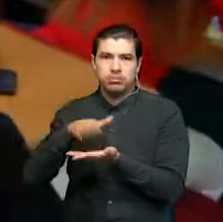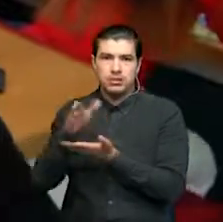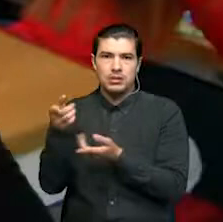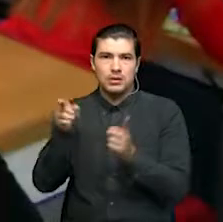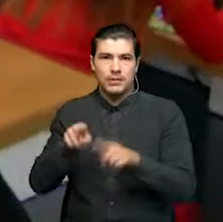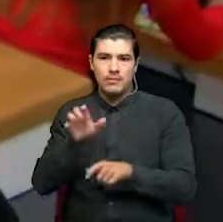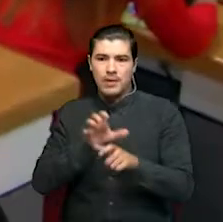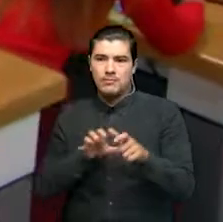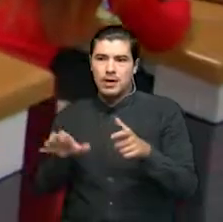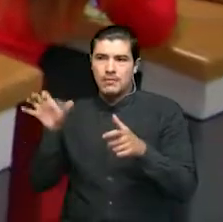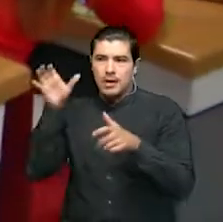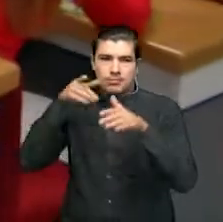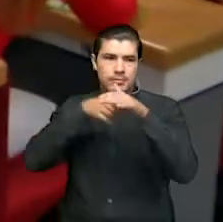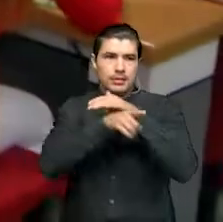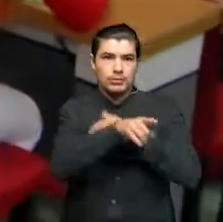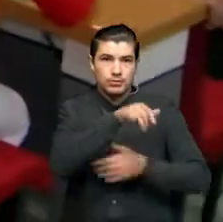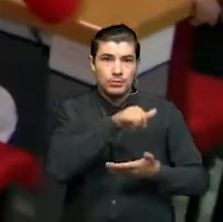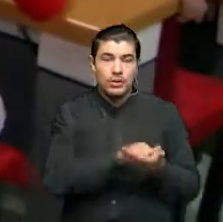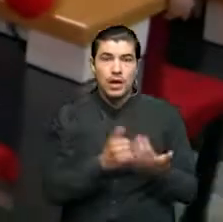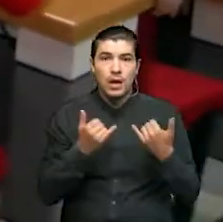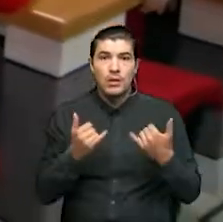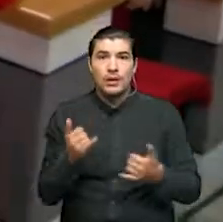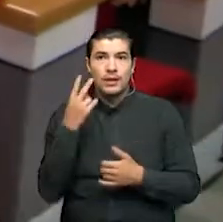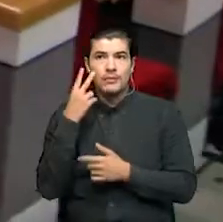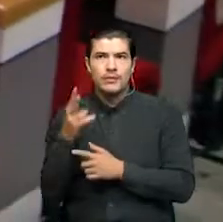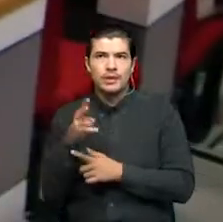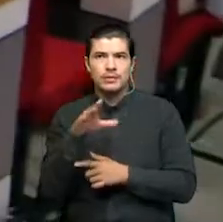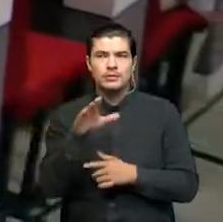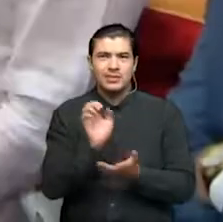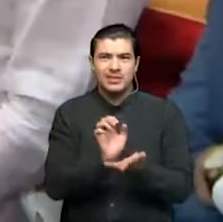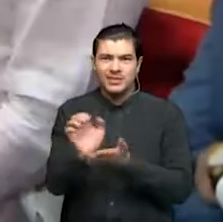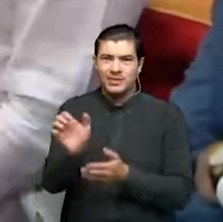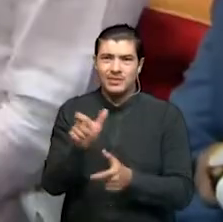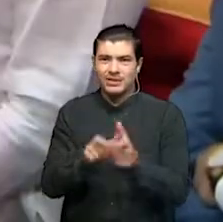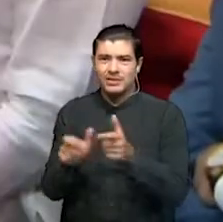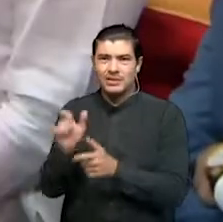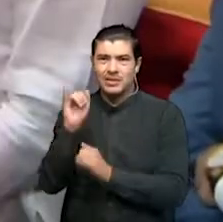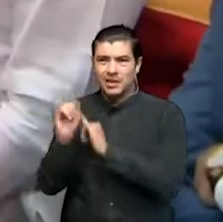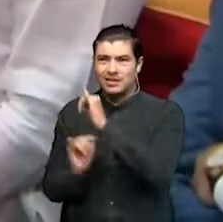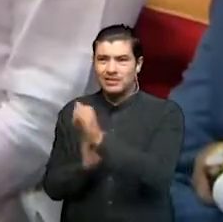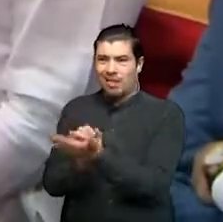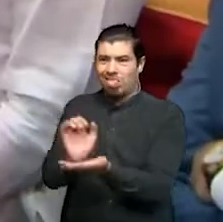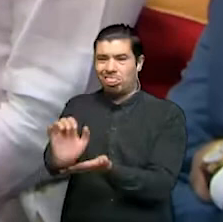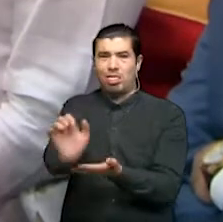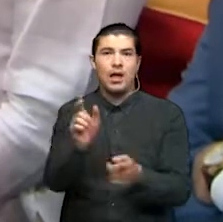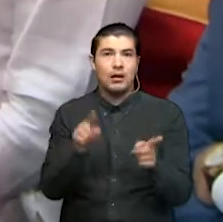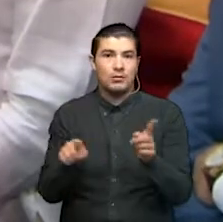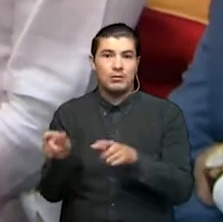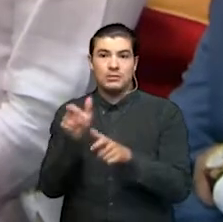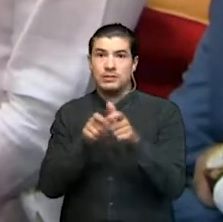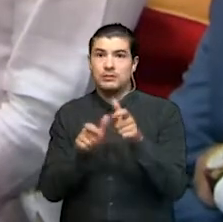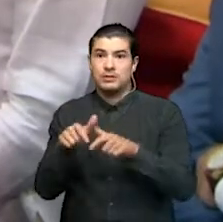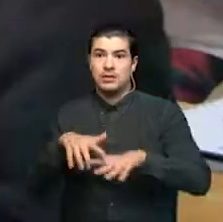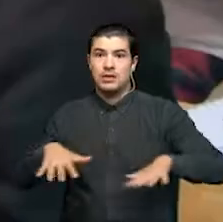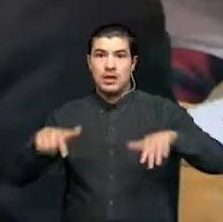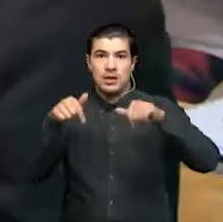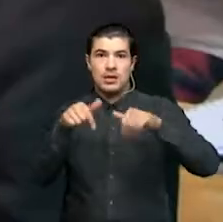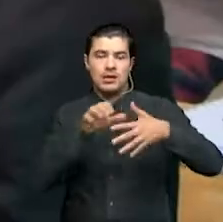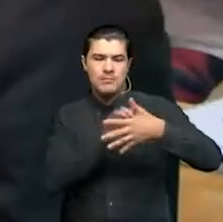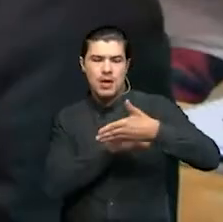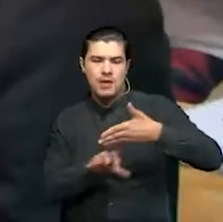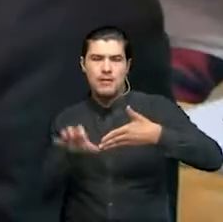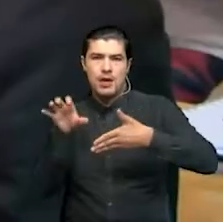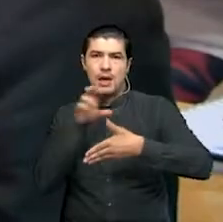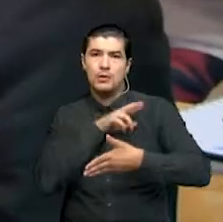mencionaron estos expertos en migración internacional es la xenofobia que se está creando en cada uno de estos pasos fronterizos. Un tema que hay que tratar y dejar